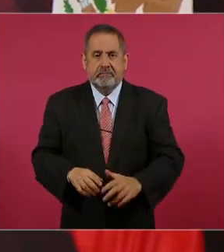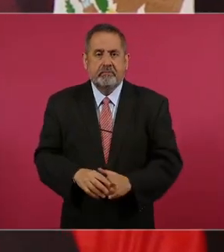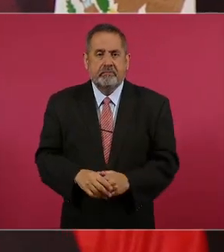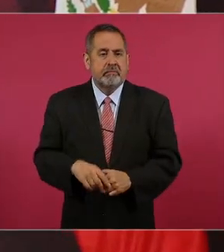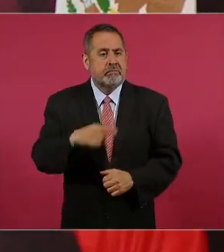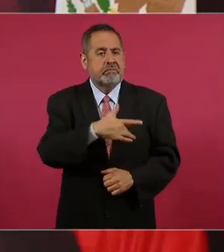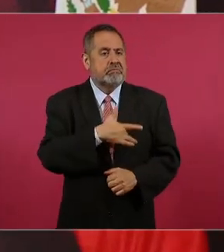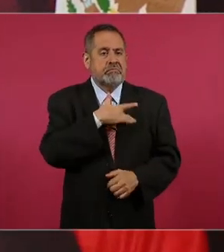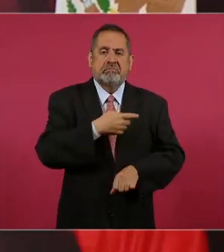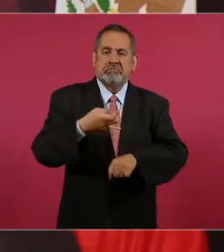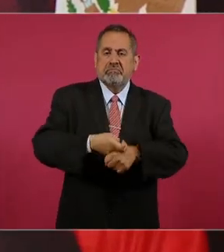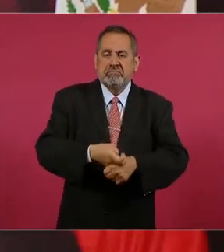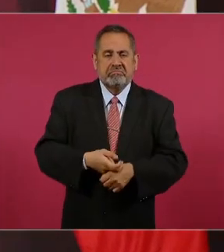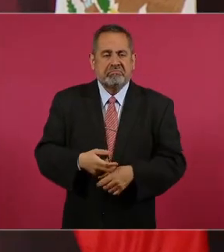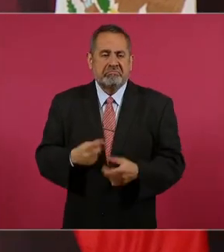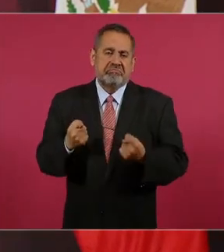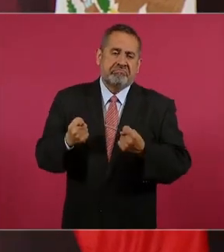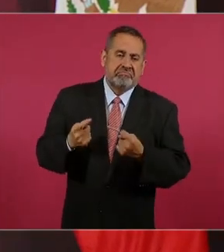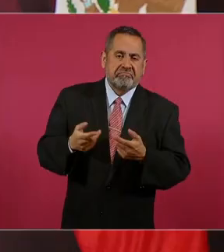insensatos,